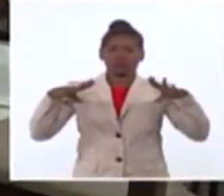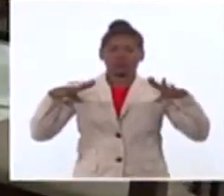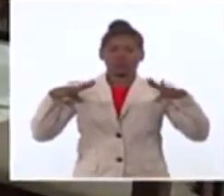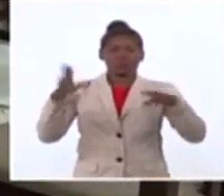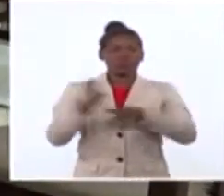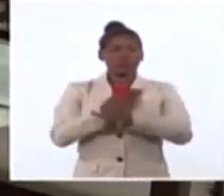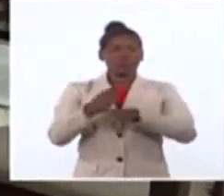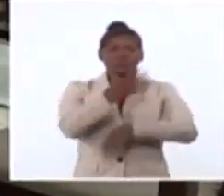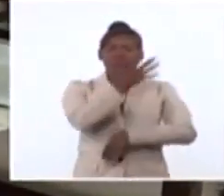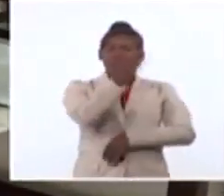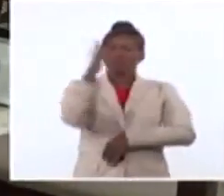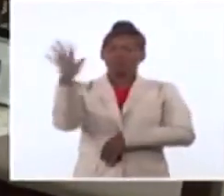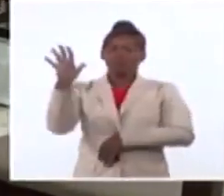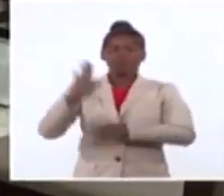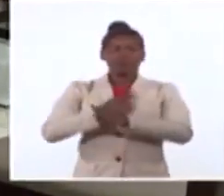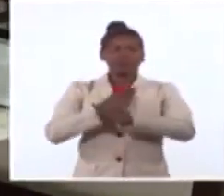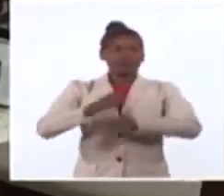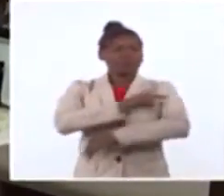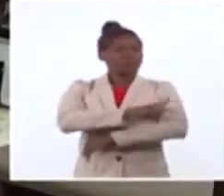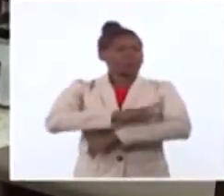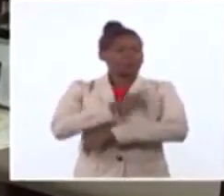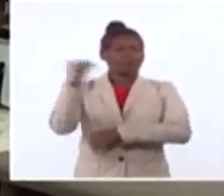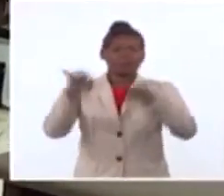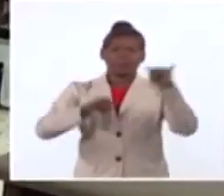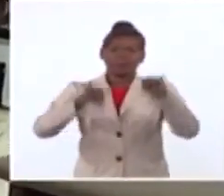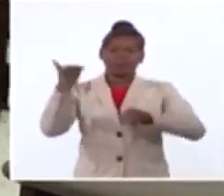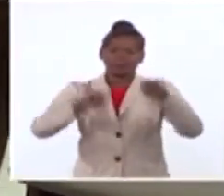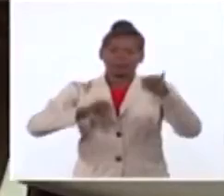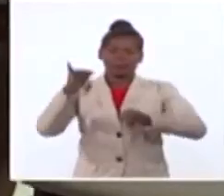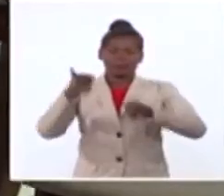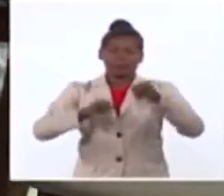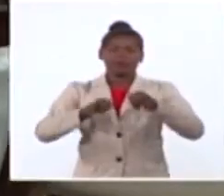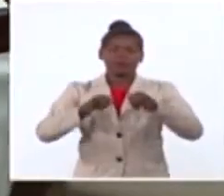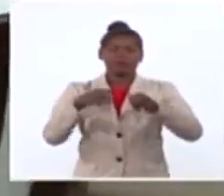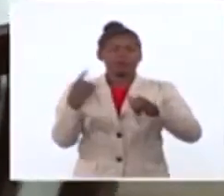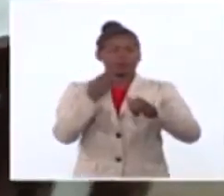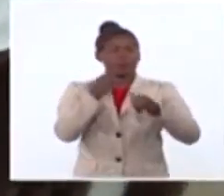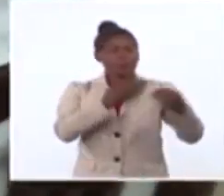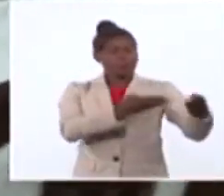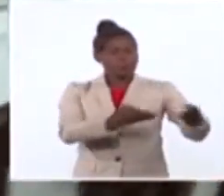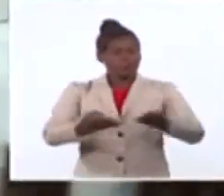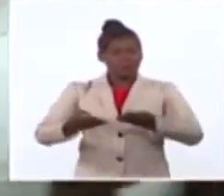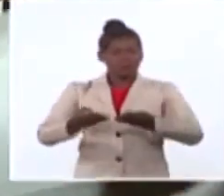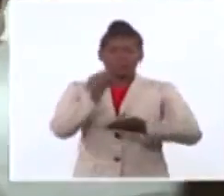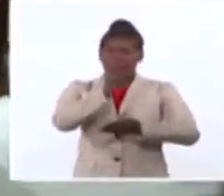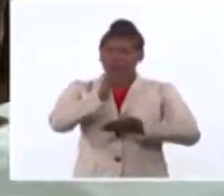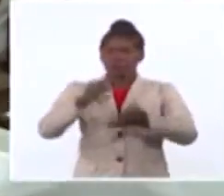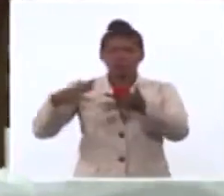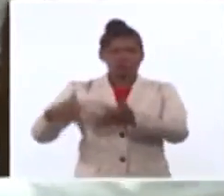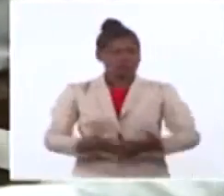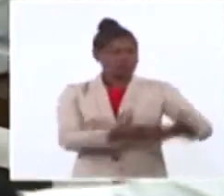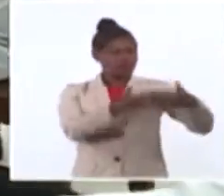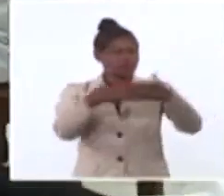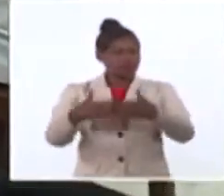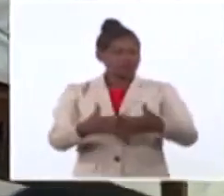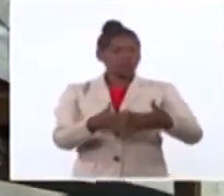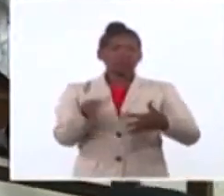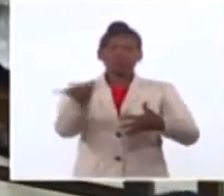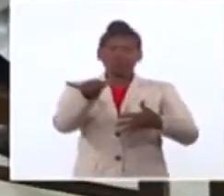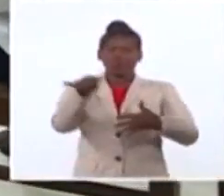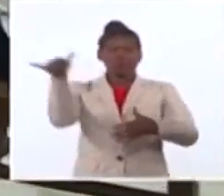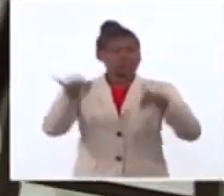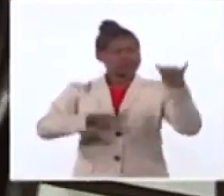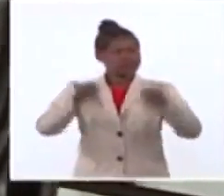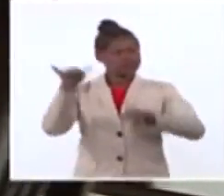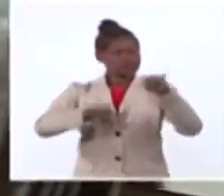las latitudes, incluyendo visitantes estadounidenses que suelen venir a nuestro país